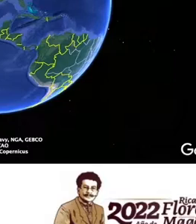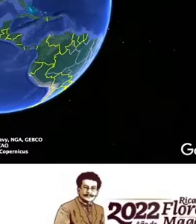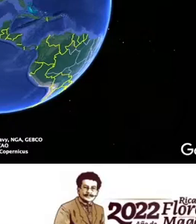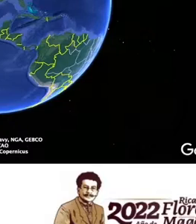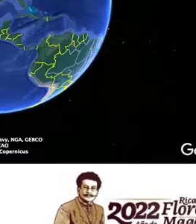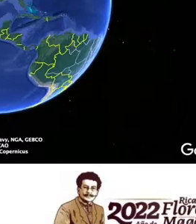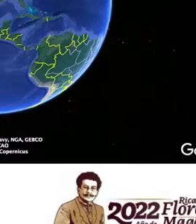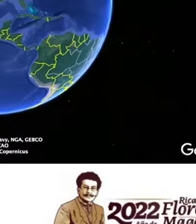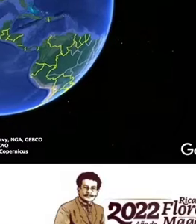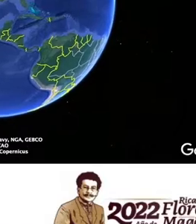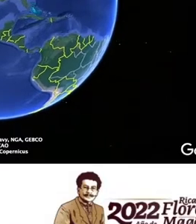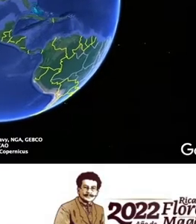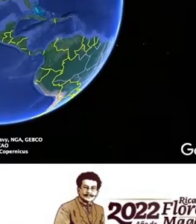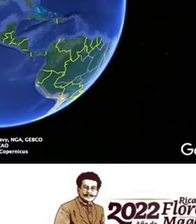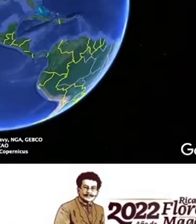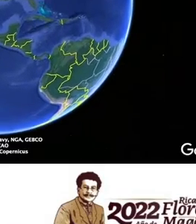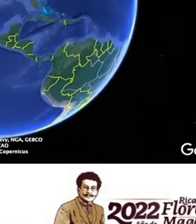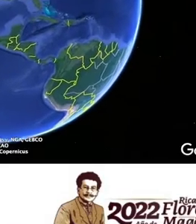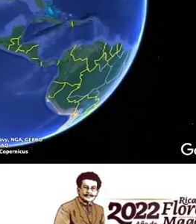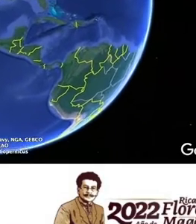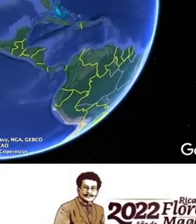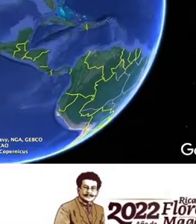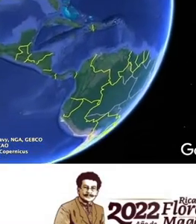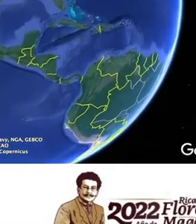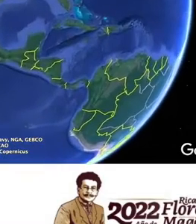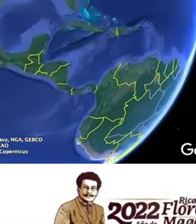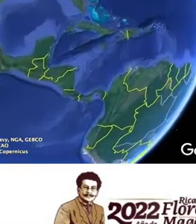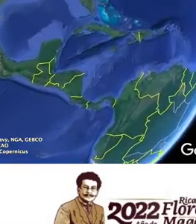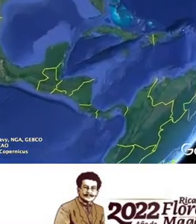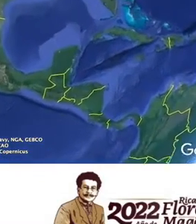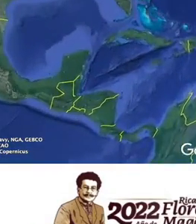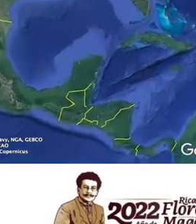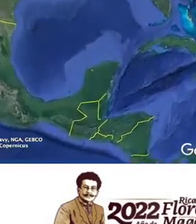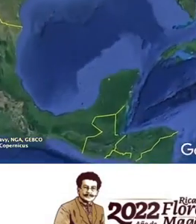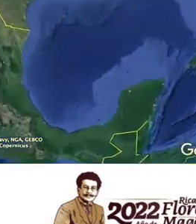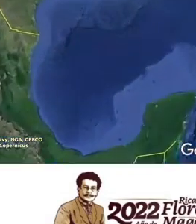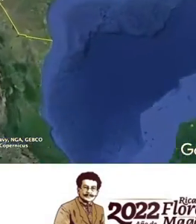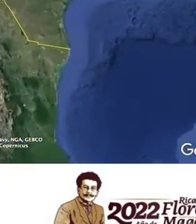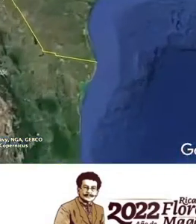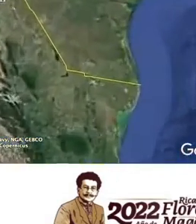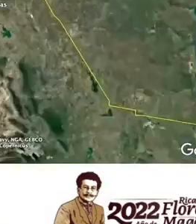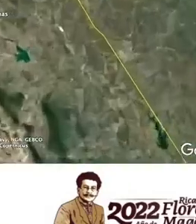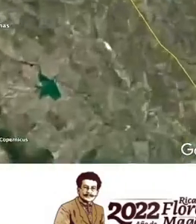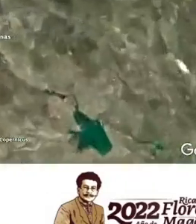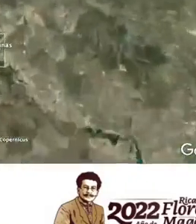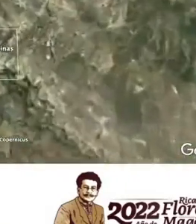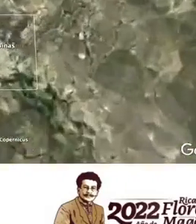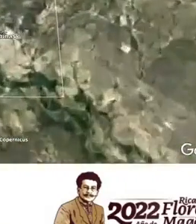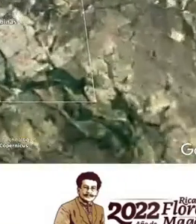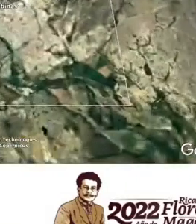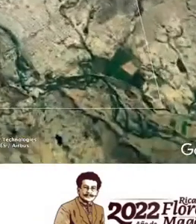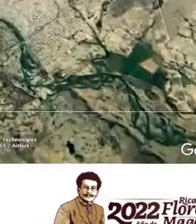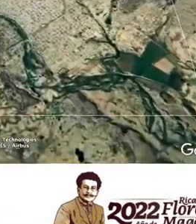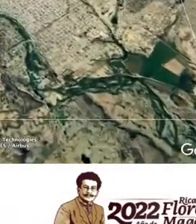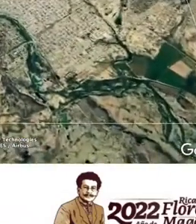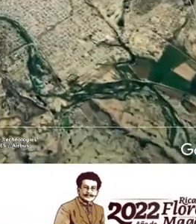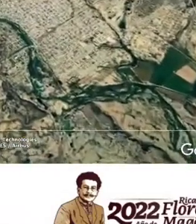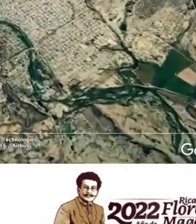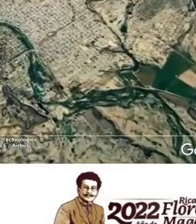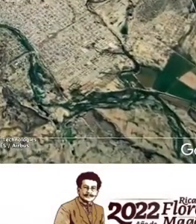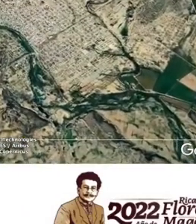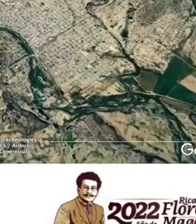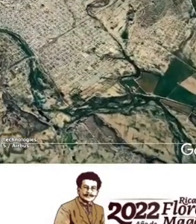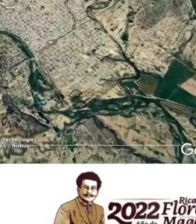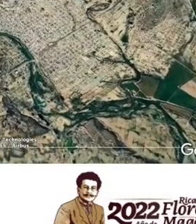del espejo de agua en la zona del incidente para estar en condiciones de permitir el ingreso seguro al personal